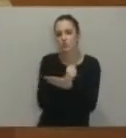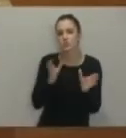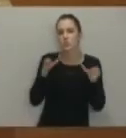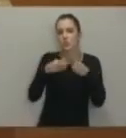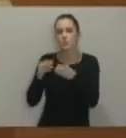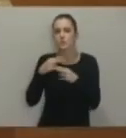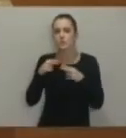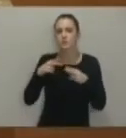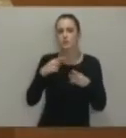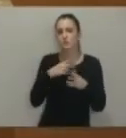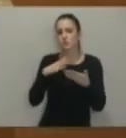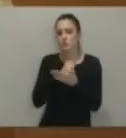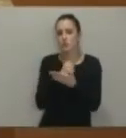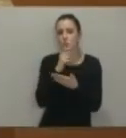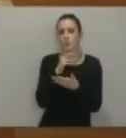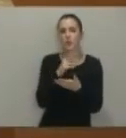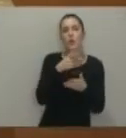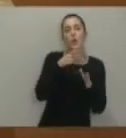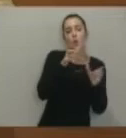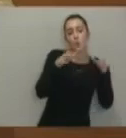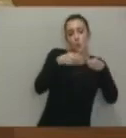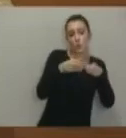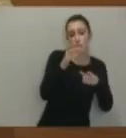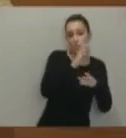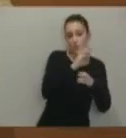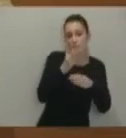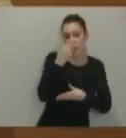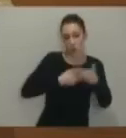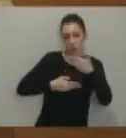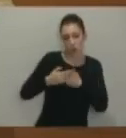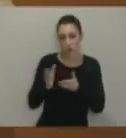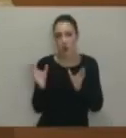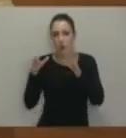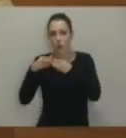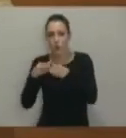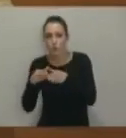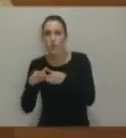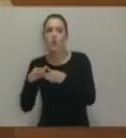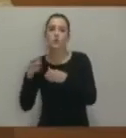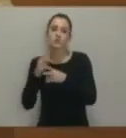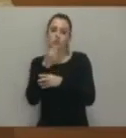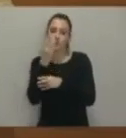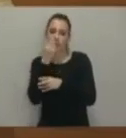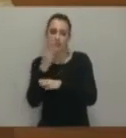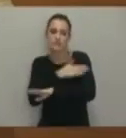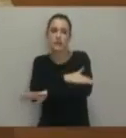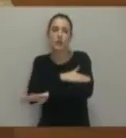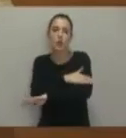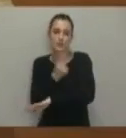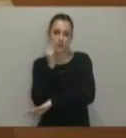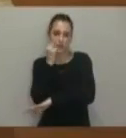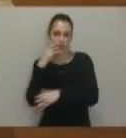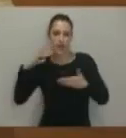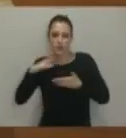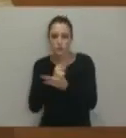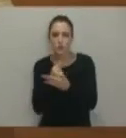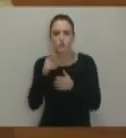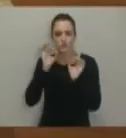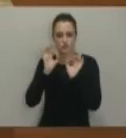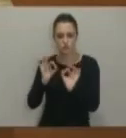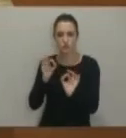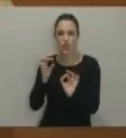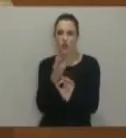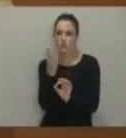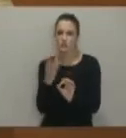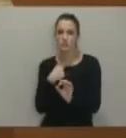inestimable colaboración al Partido Socialista y al Gobierno de Javier Fernández en este auténtico engaño y atropello a las entidades del tercer